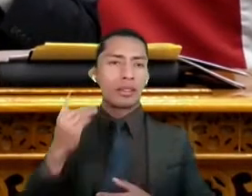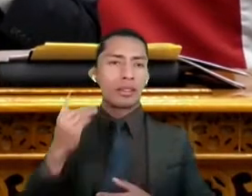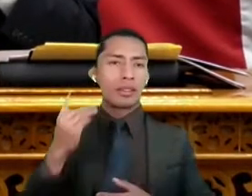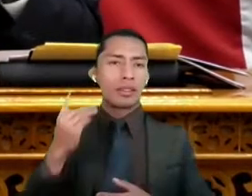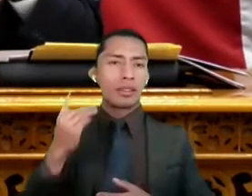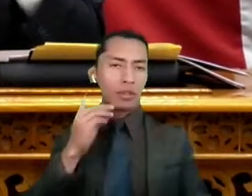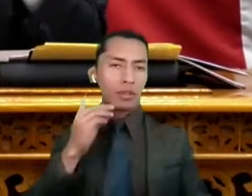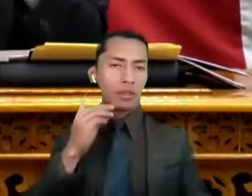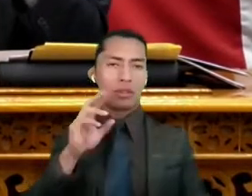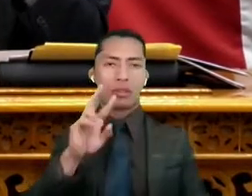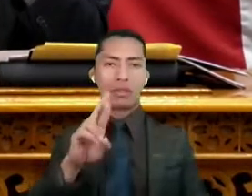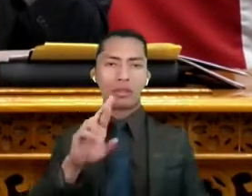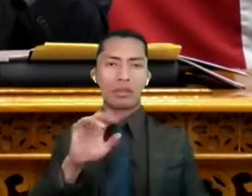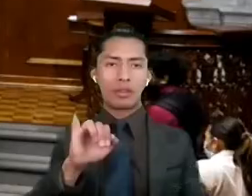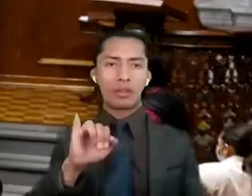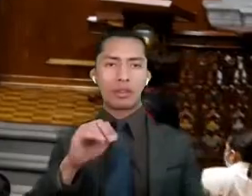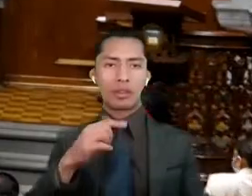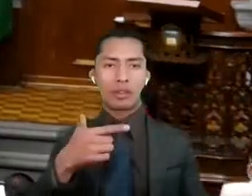Vargas.